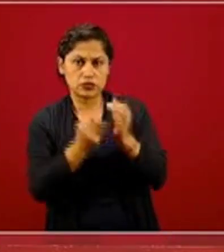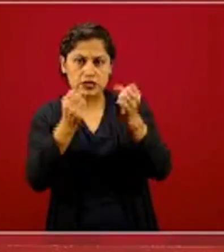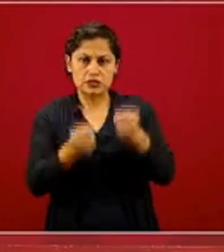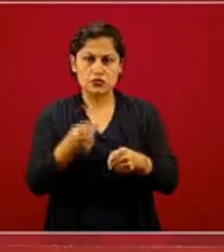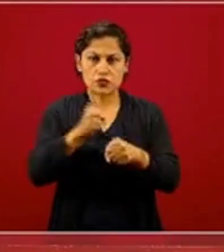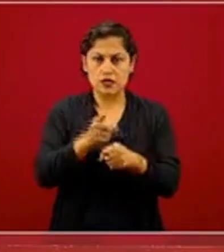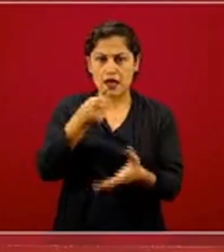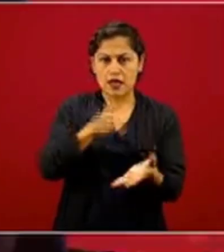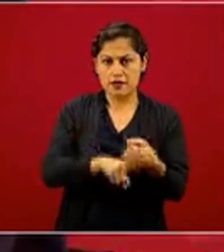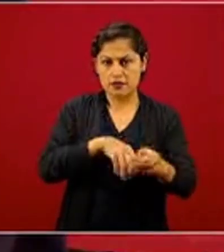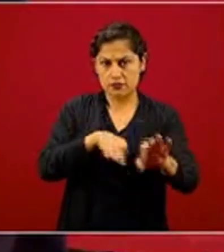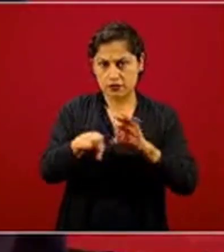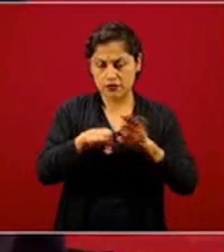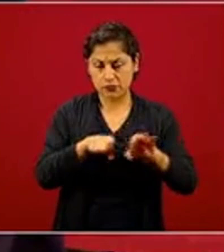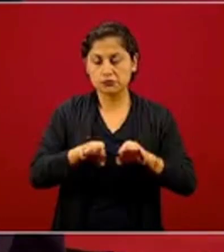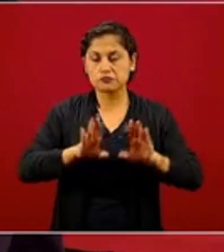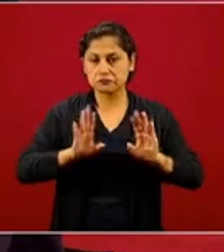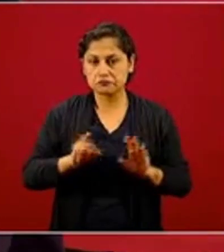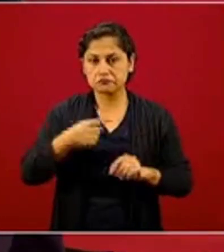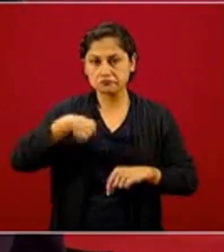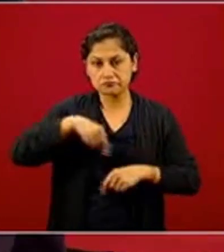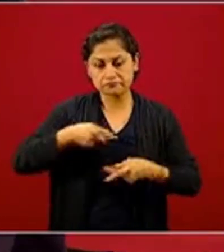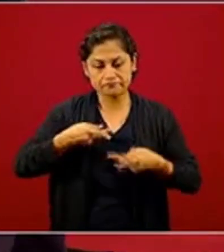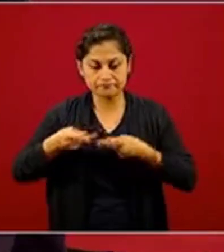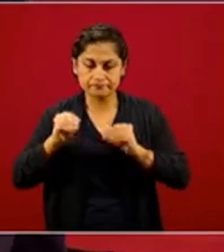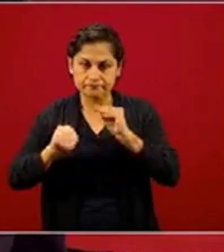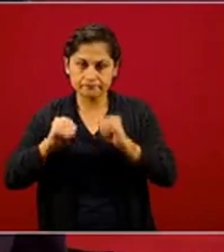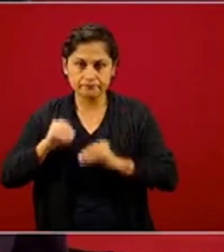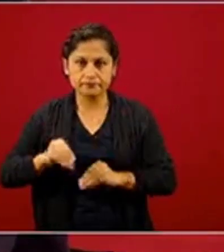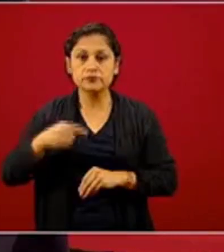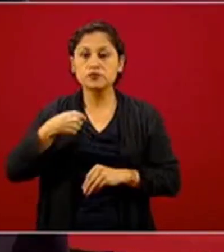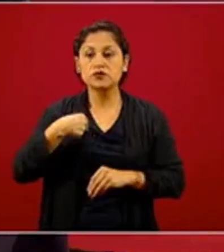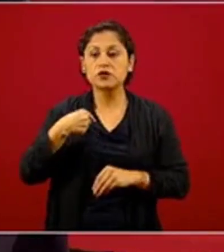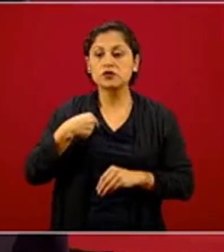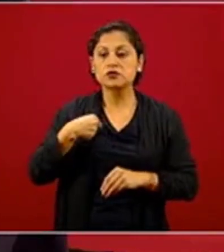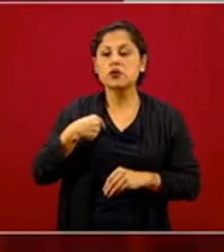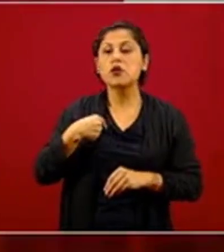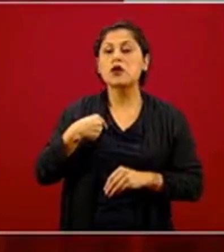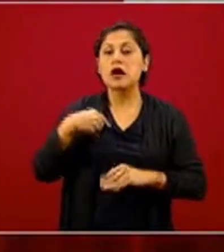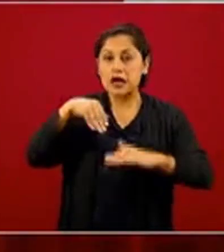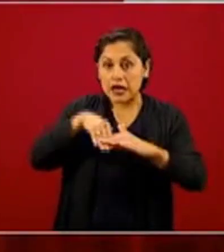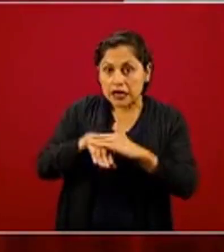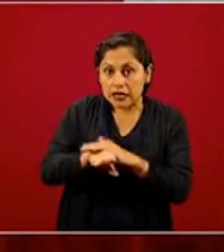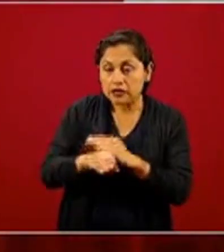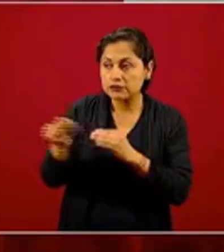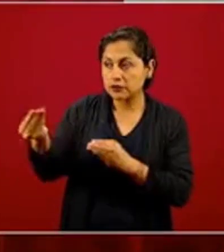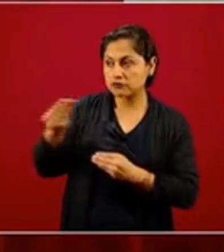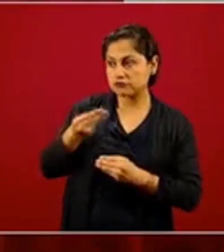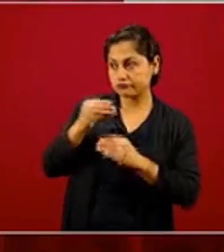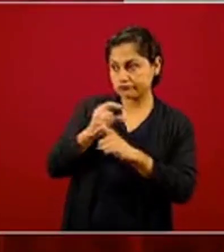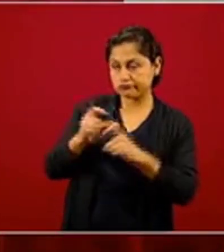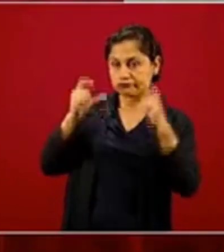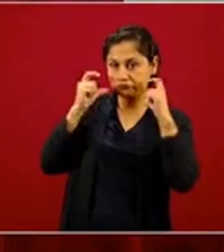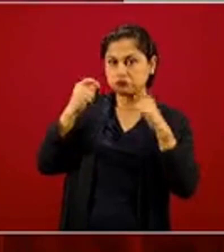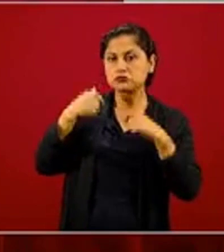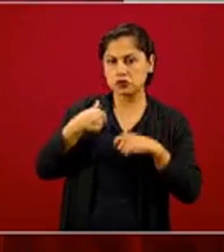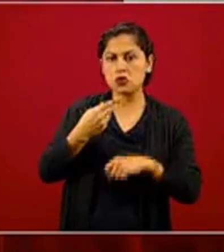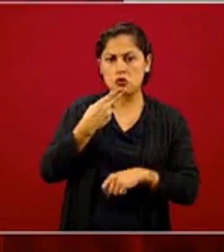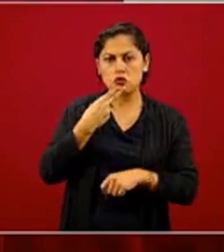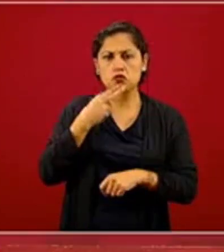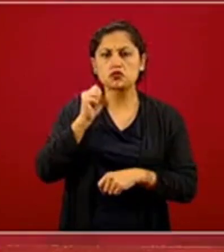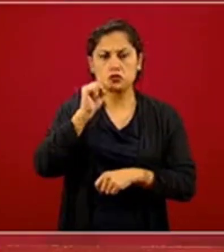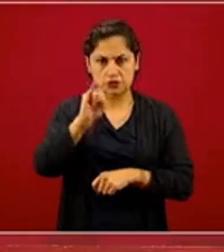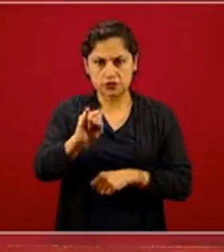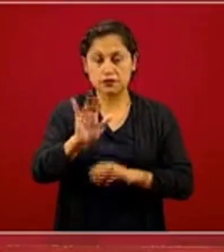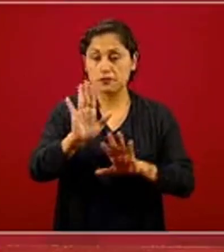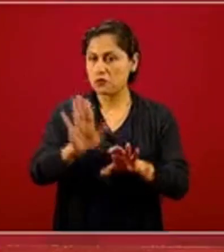trabajo. Y decidí hoy usar el cubrebocas que me ofrecieron en la puerta de este recinto, por varias razones que